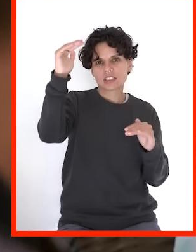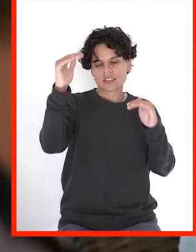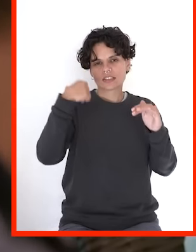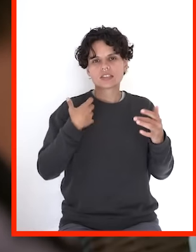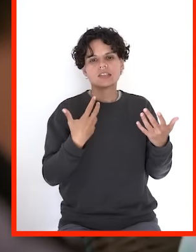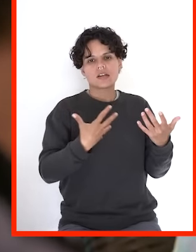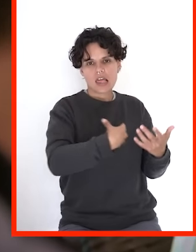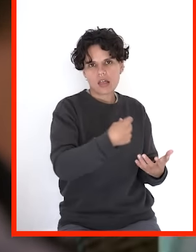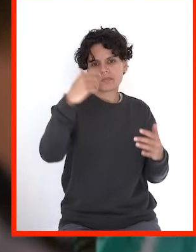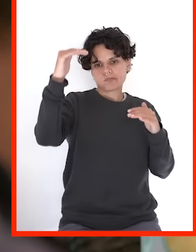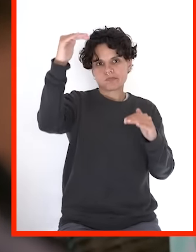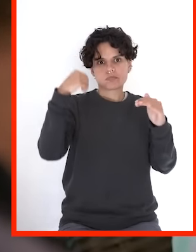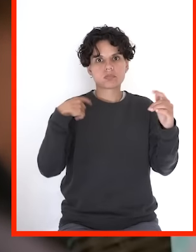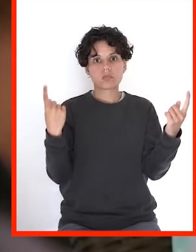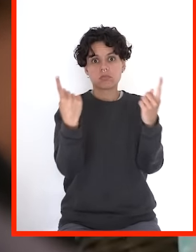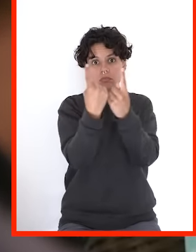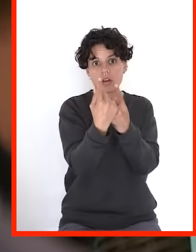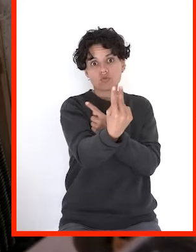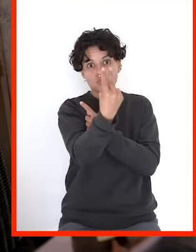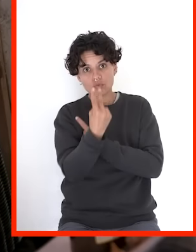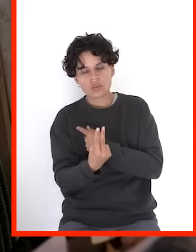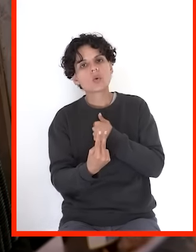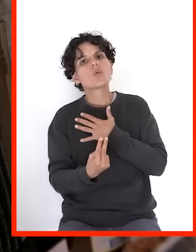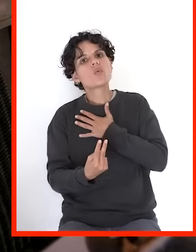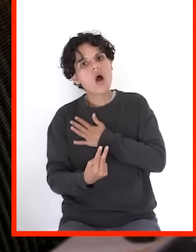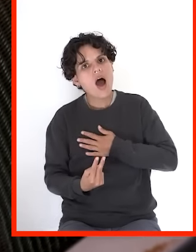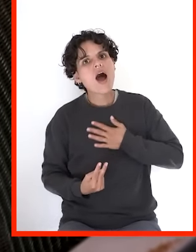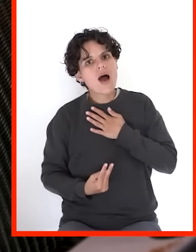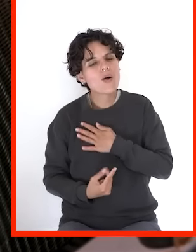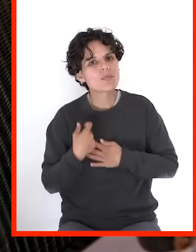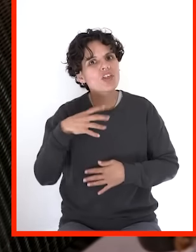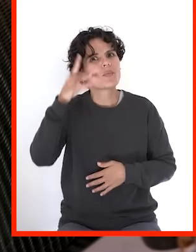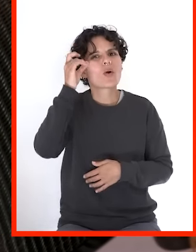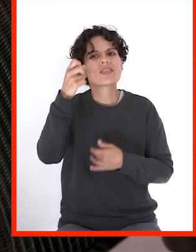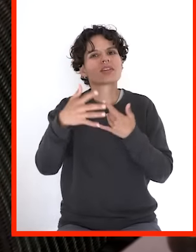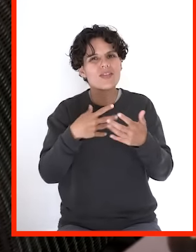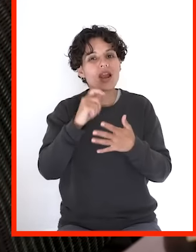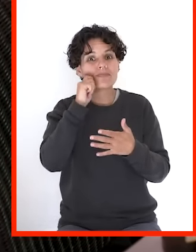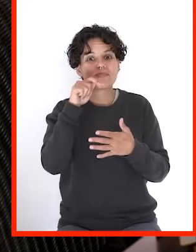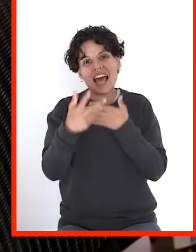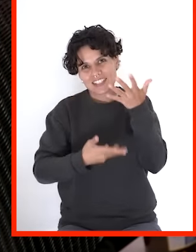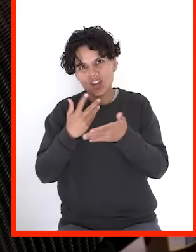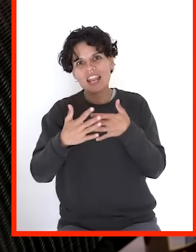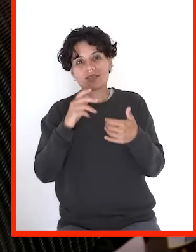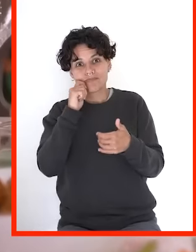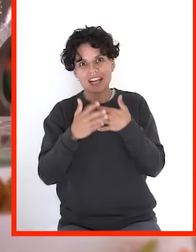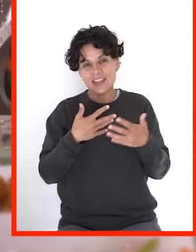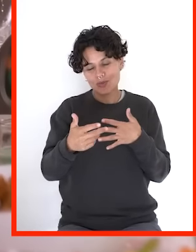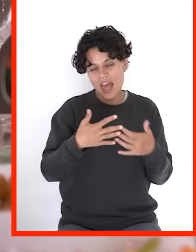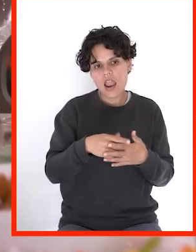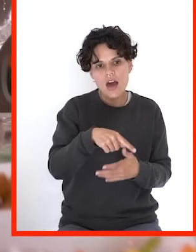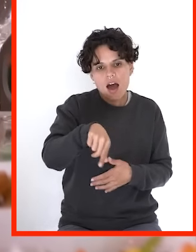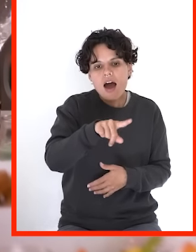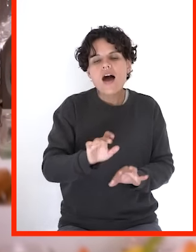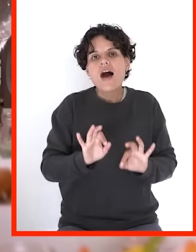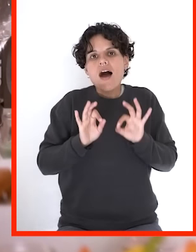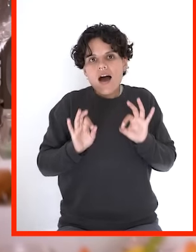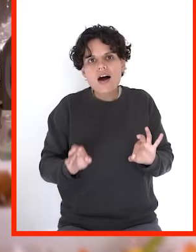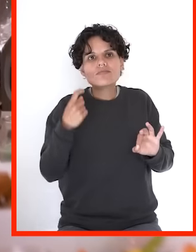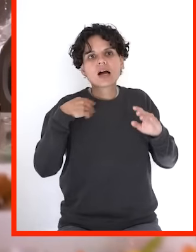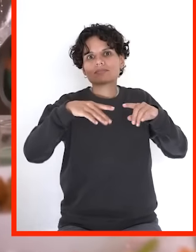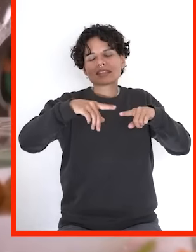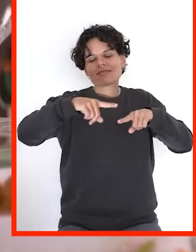ahí como que nos damos cuenta de que, claro, fue transversal. La sintieron, sí. Claro. ¿Cómo eso ha sido esto? Eso de que ustedes son súper jóvenes, pero que haya